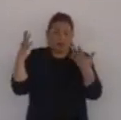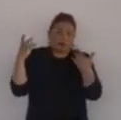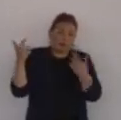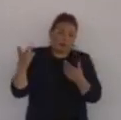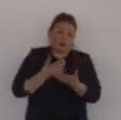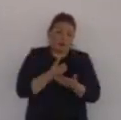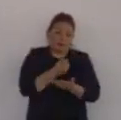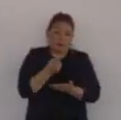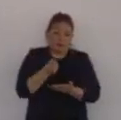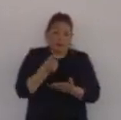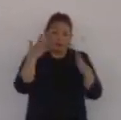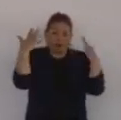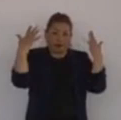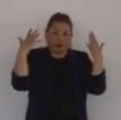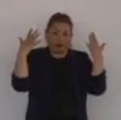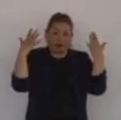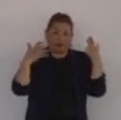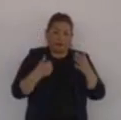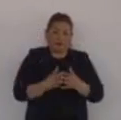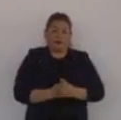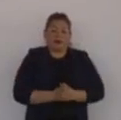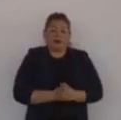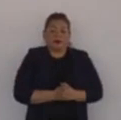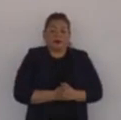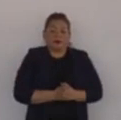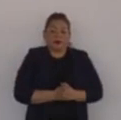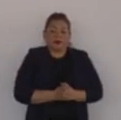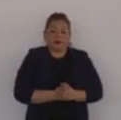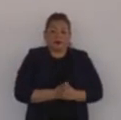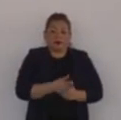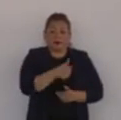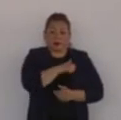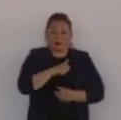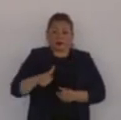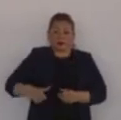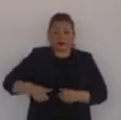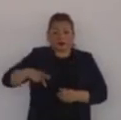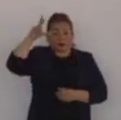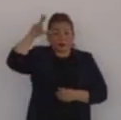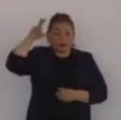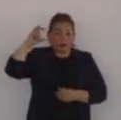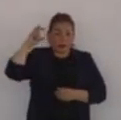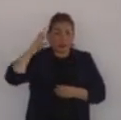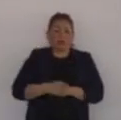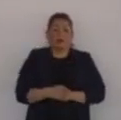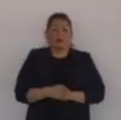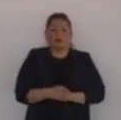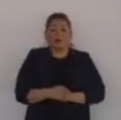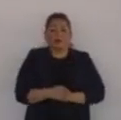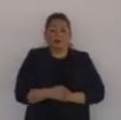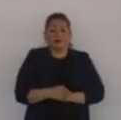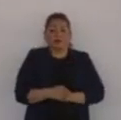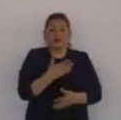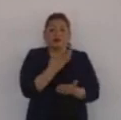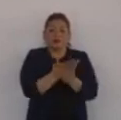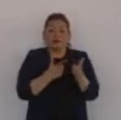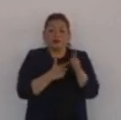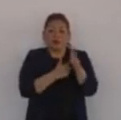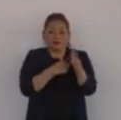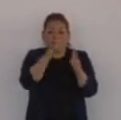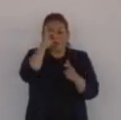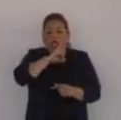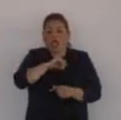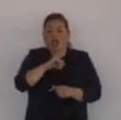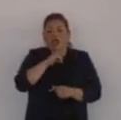aplauso. Concejal, trabajo importante dentro de la alcaldía, Miguel Hidalgo. Pedimos a continuación a la jefa